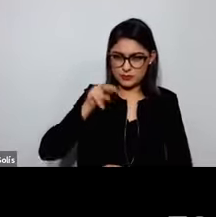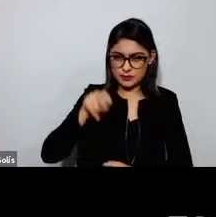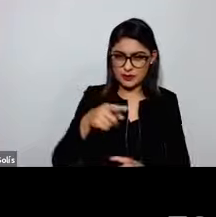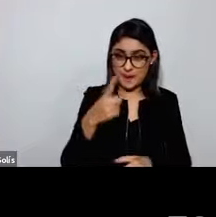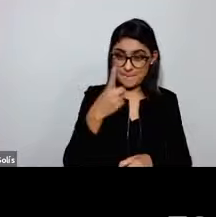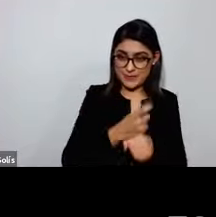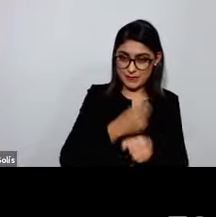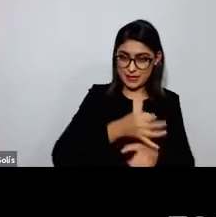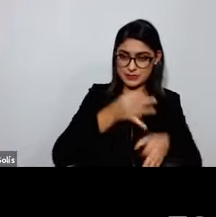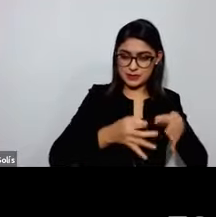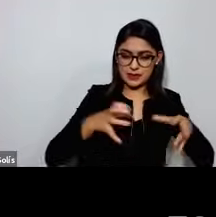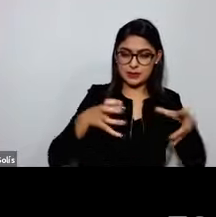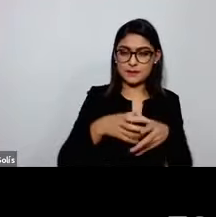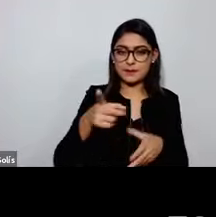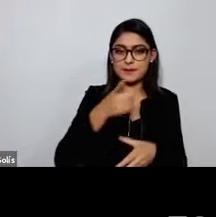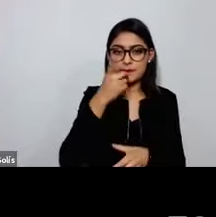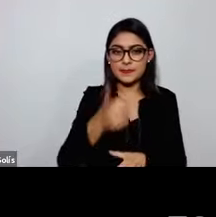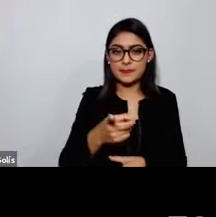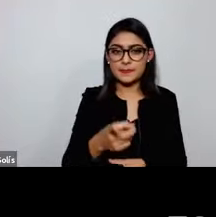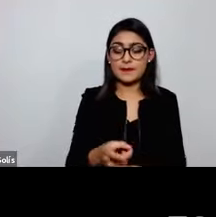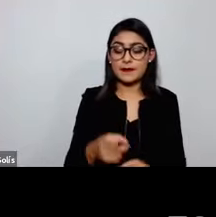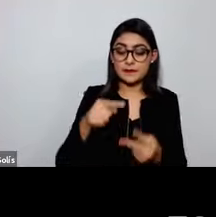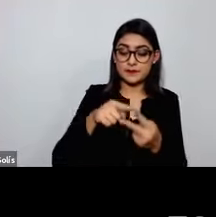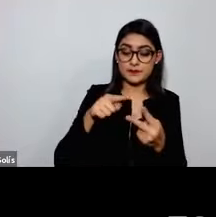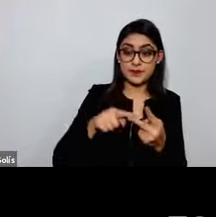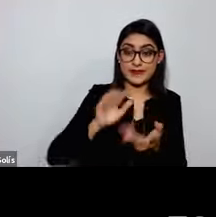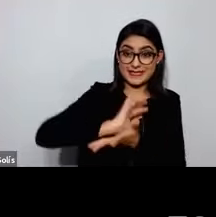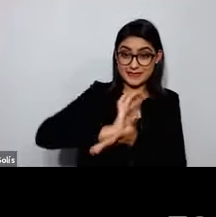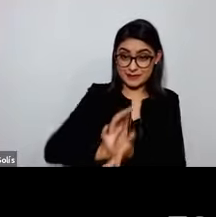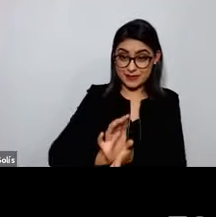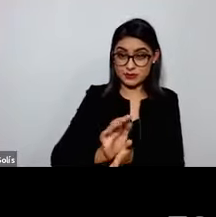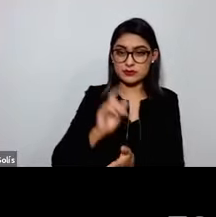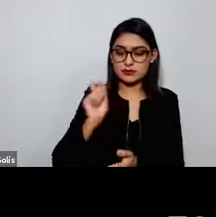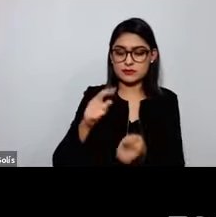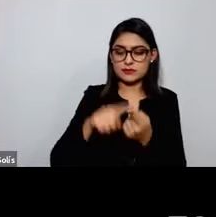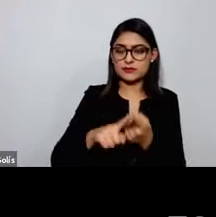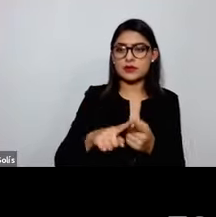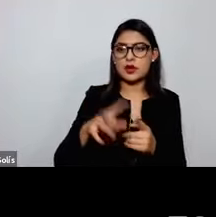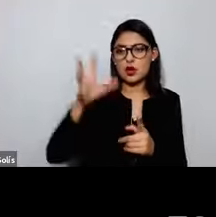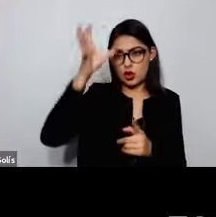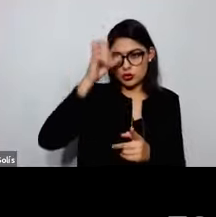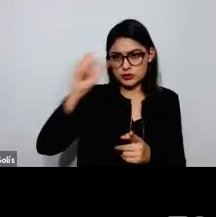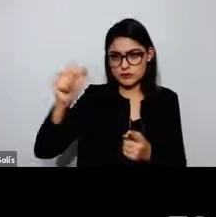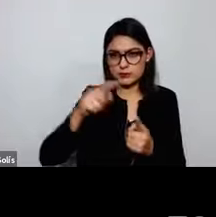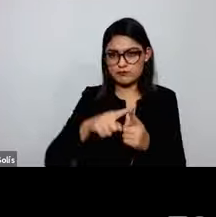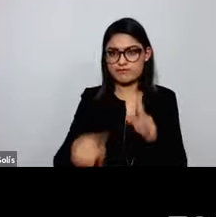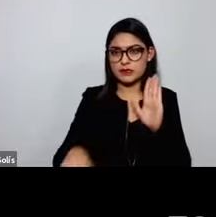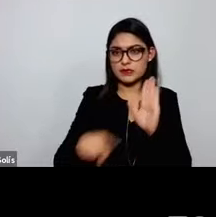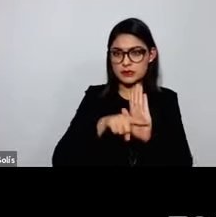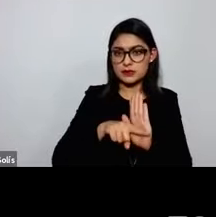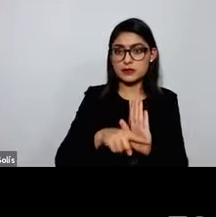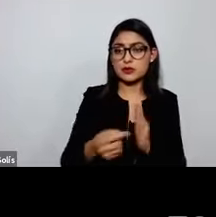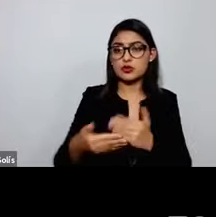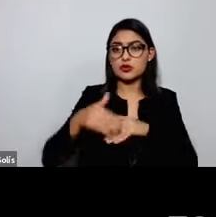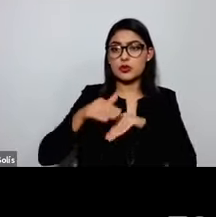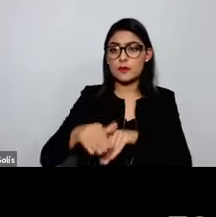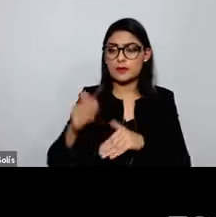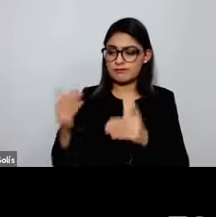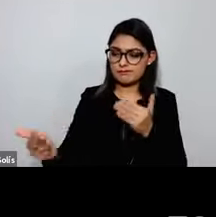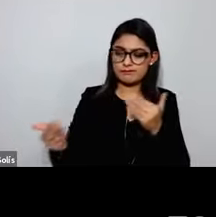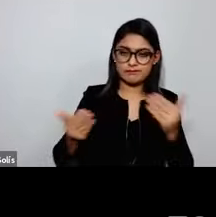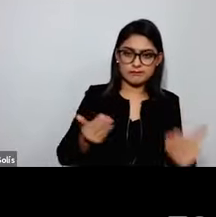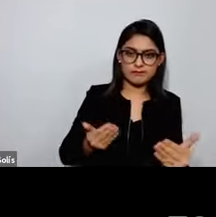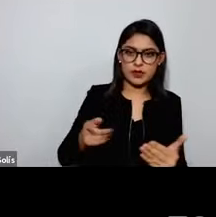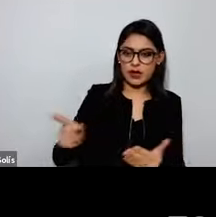y no discriminación abarca dos concepciones. Una concepción negativa relacionada con la prohibición de diferencias de tratos